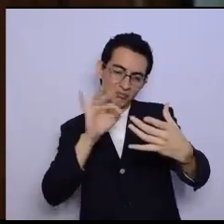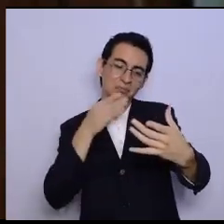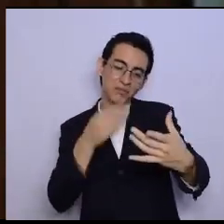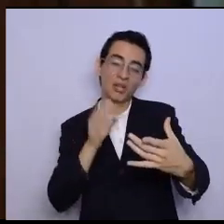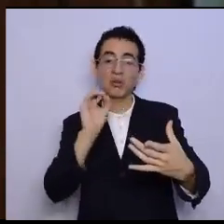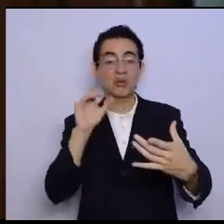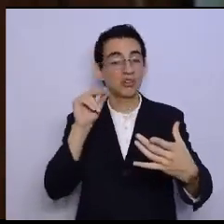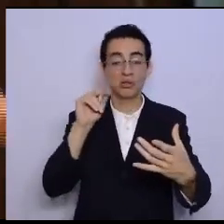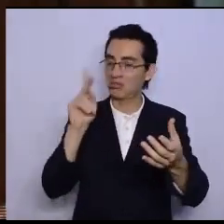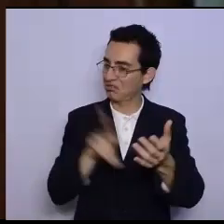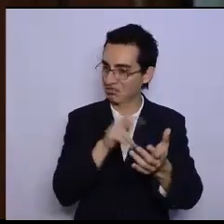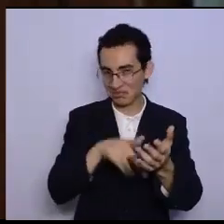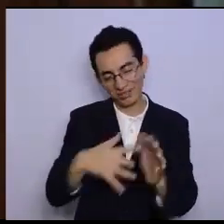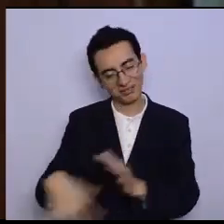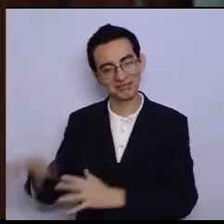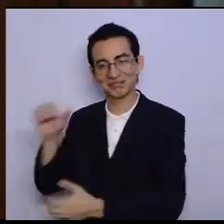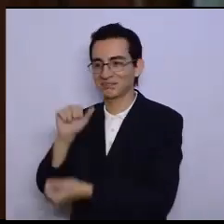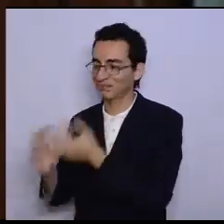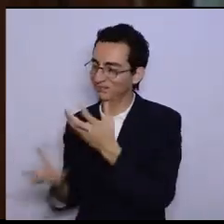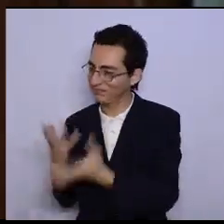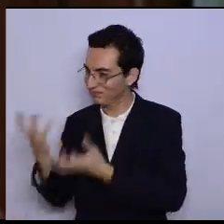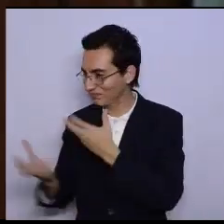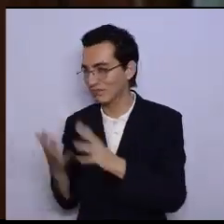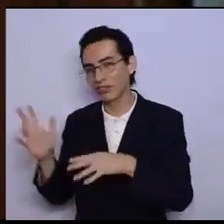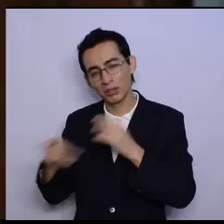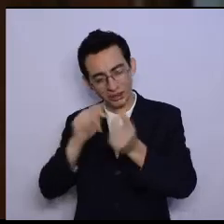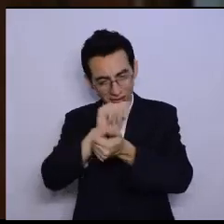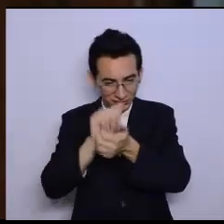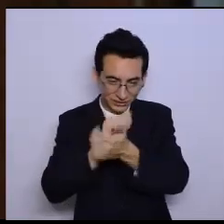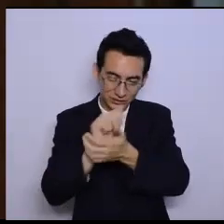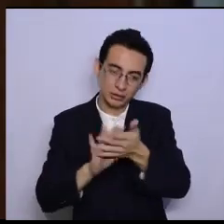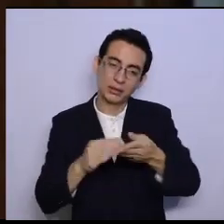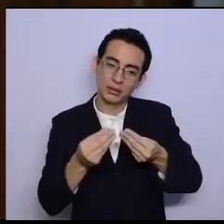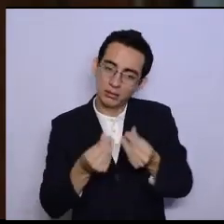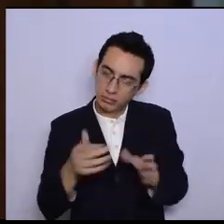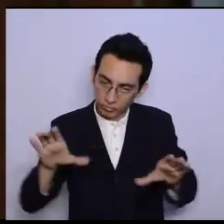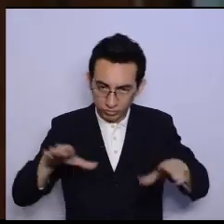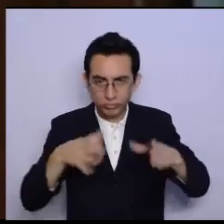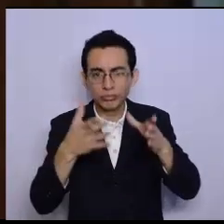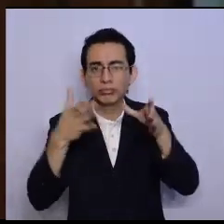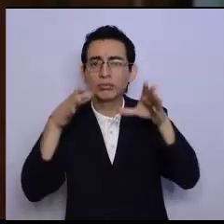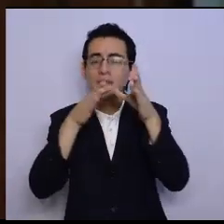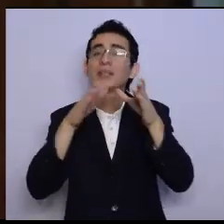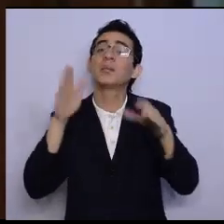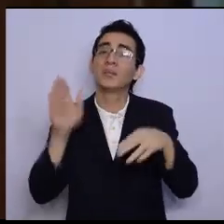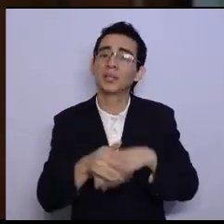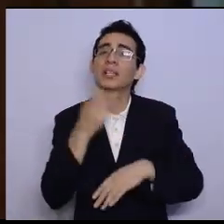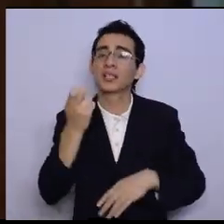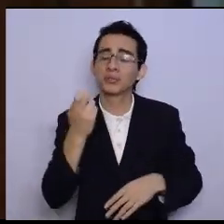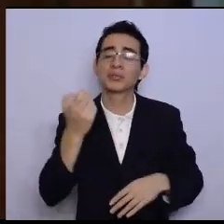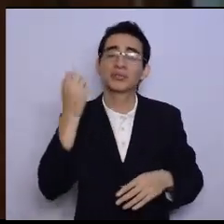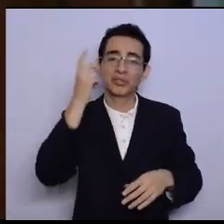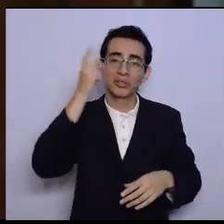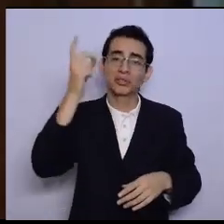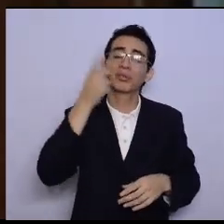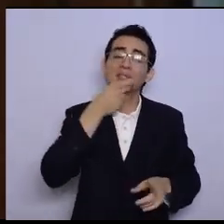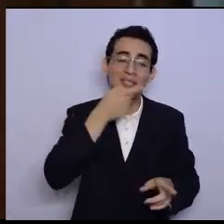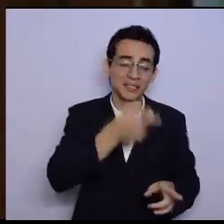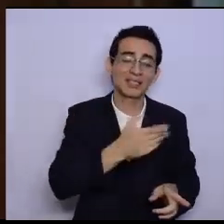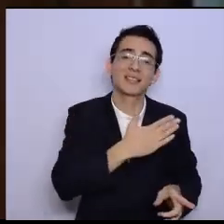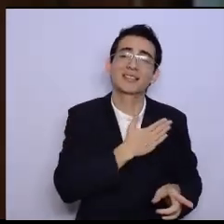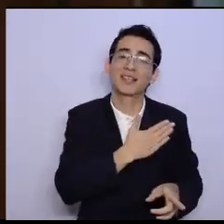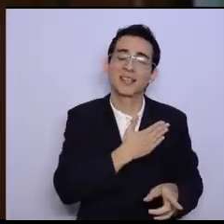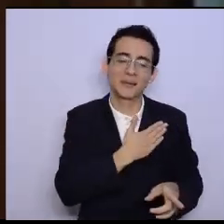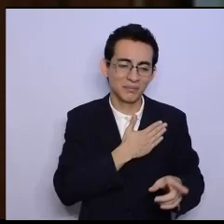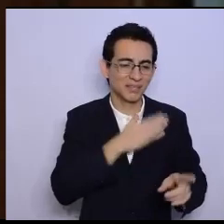trono. Tenía todo el dinero del mundo, toda la fama, todo lo que él quería, y Dios lo llama para sacar a Israel